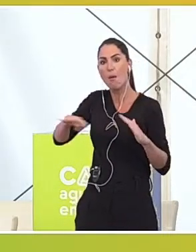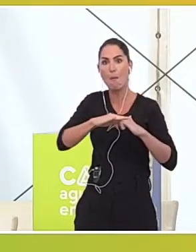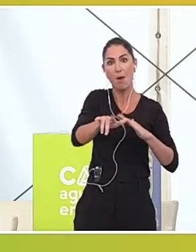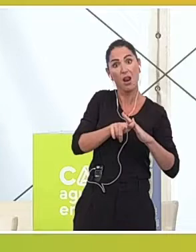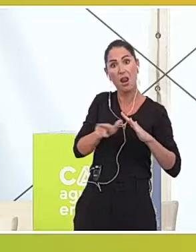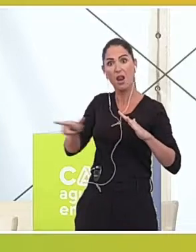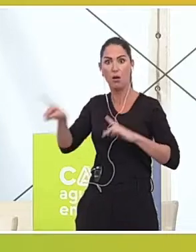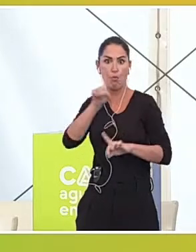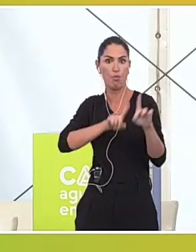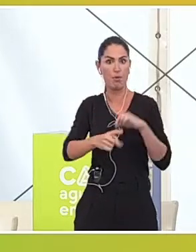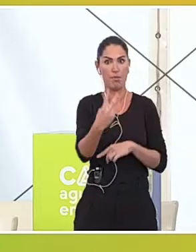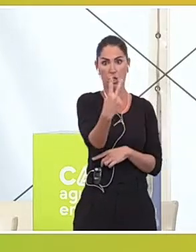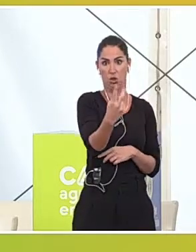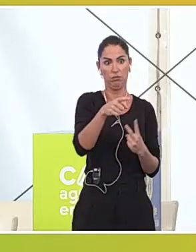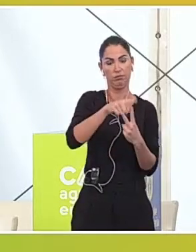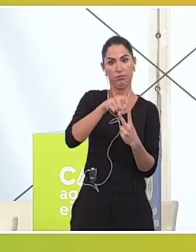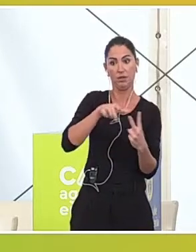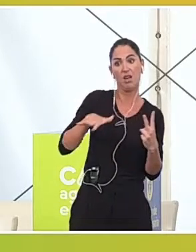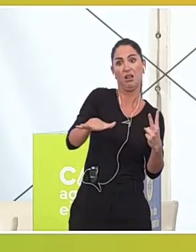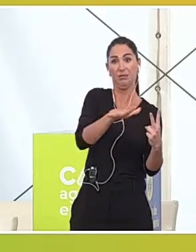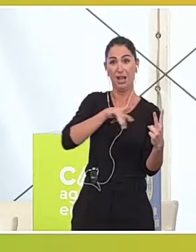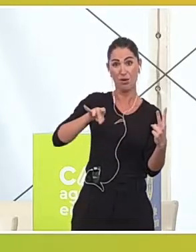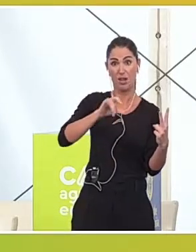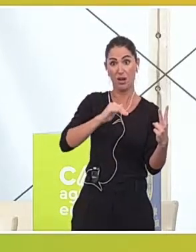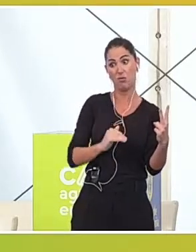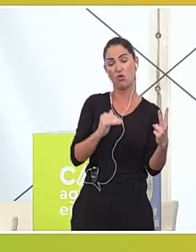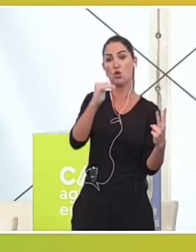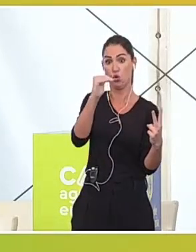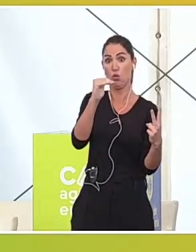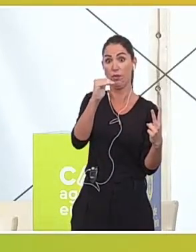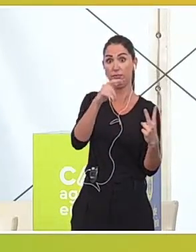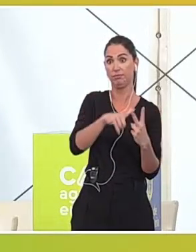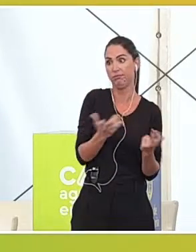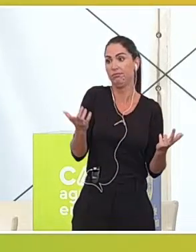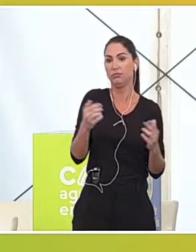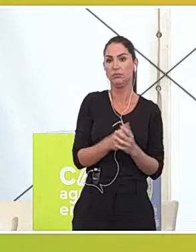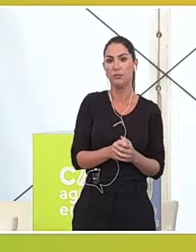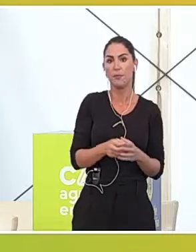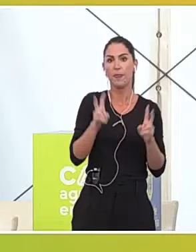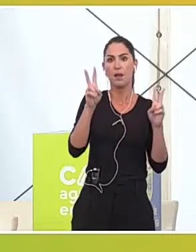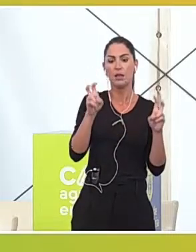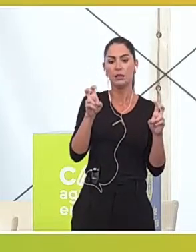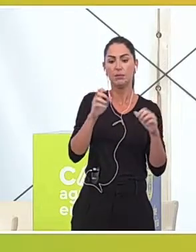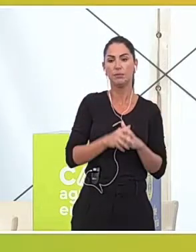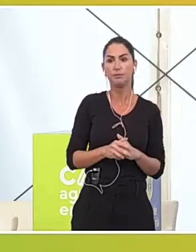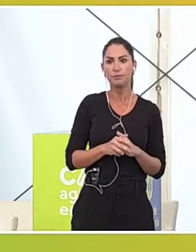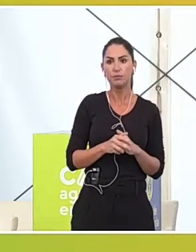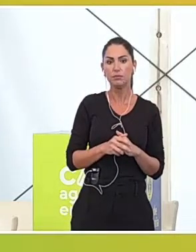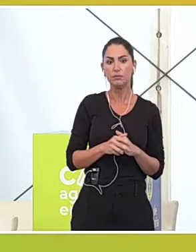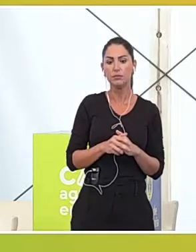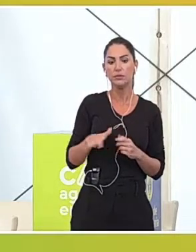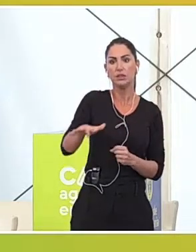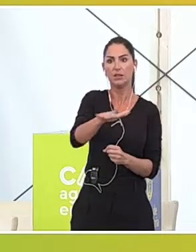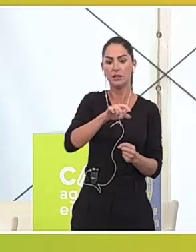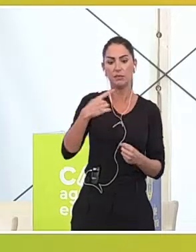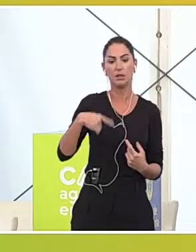tenemos dos problemas. La cota del terreno probablemente nos suba y, desde luego, el interfaz nos estamos